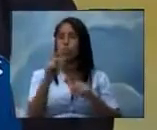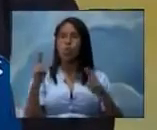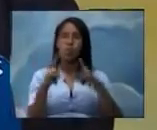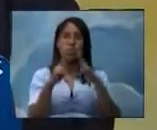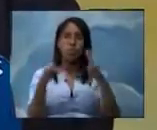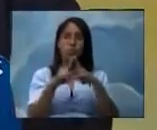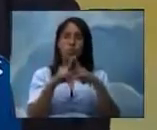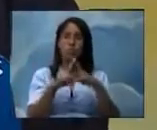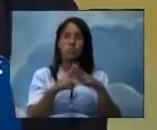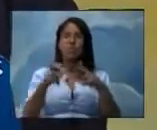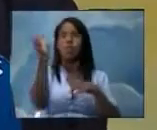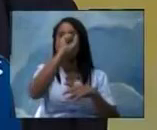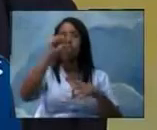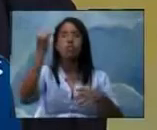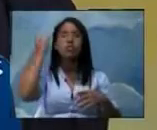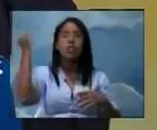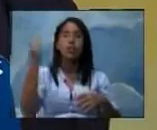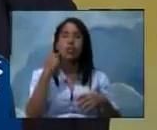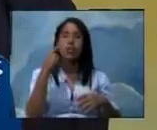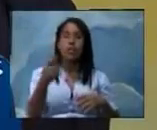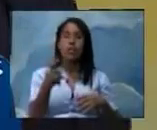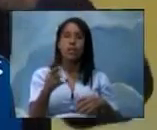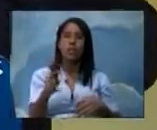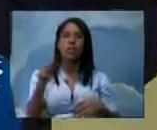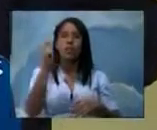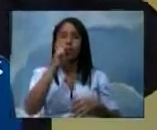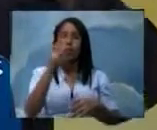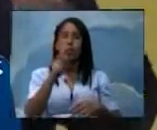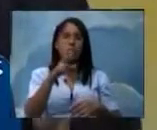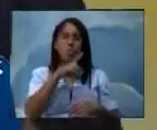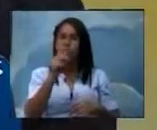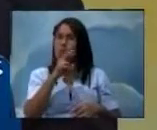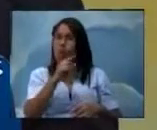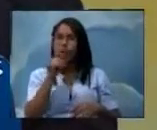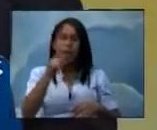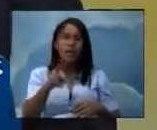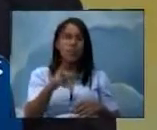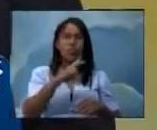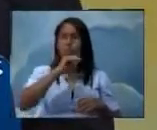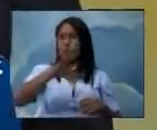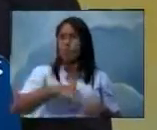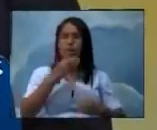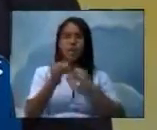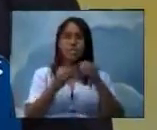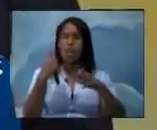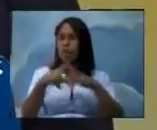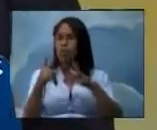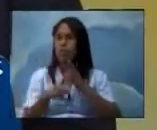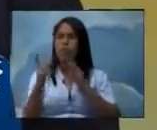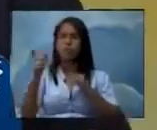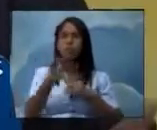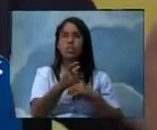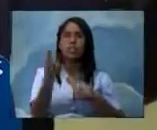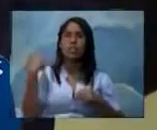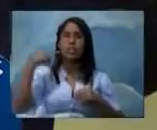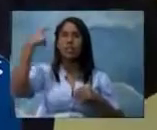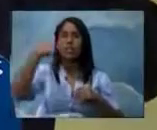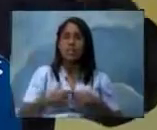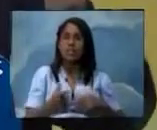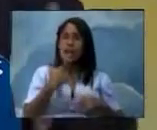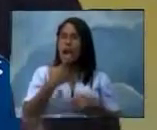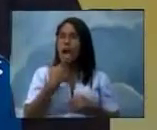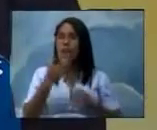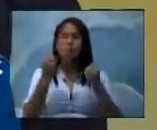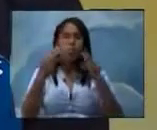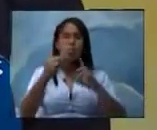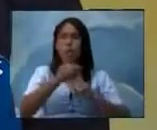no conoces. Los sabios le dijeron a Nabucodonosor, no, eso no lo puede hacer cualquier ser humano. Tiene que ser algo